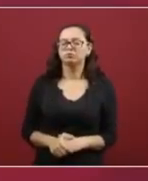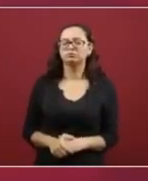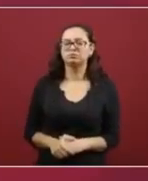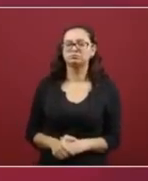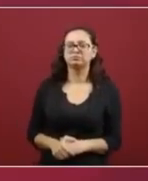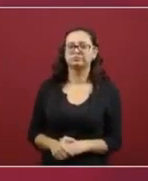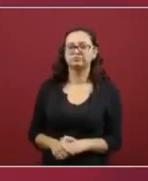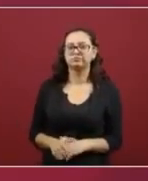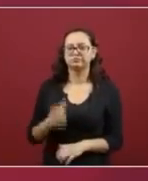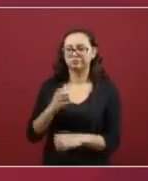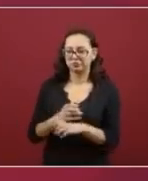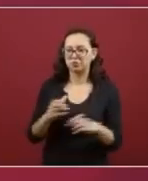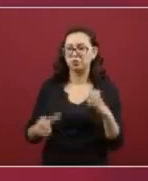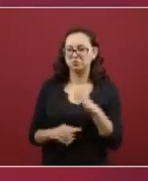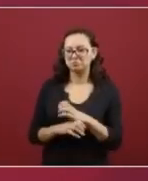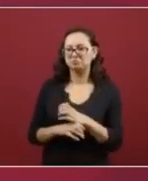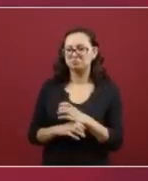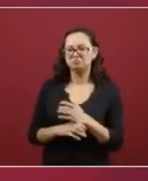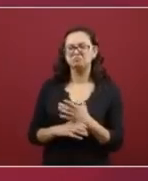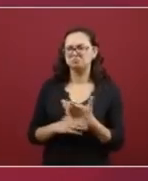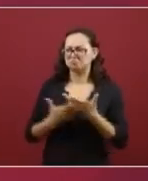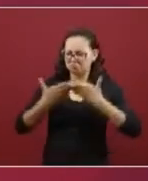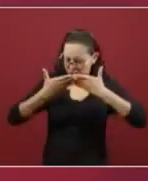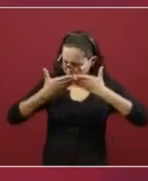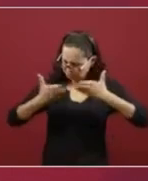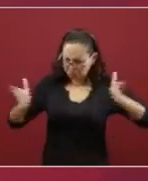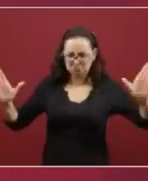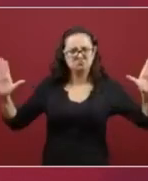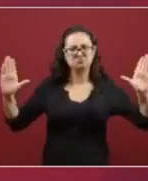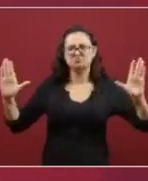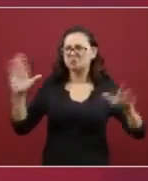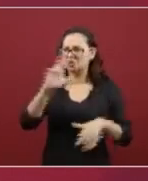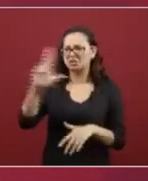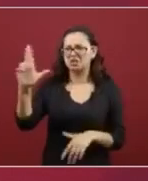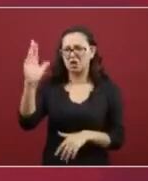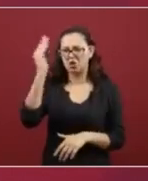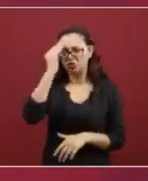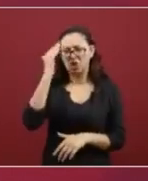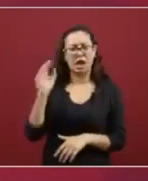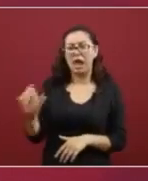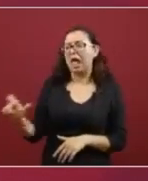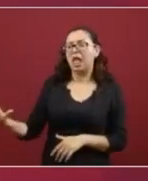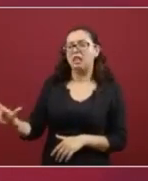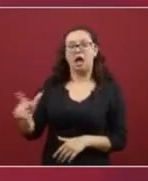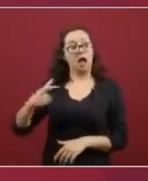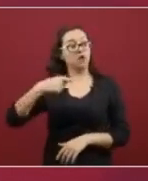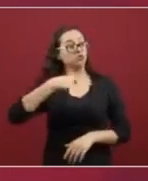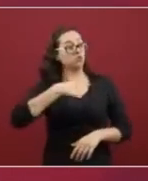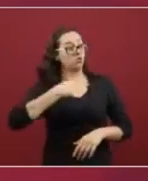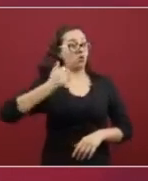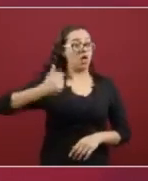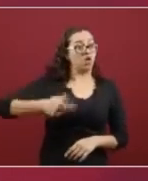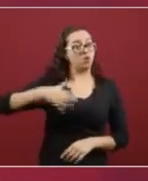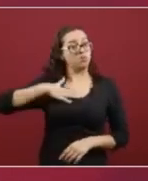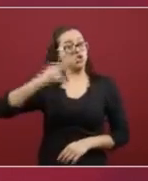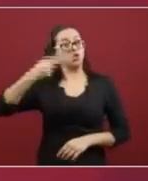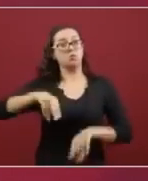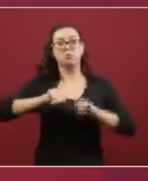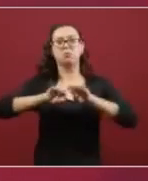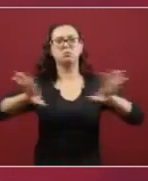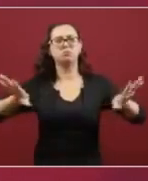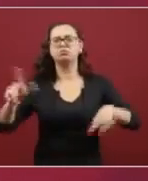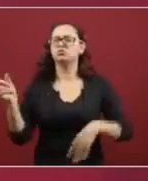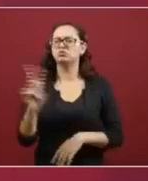se deben de reconocer públicamente. No lo pide así, pero me